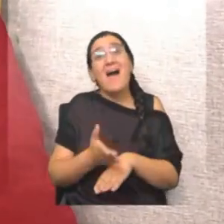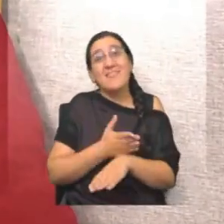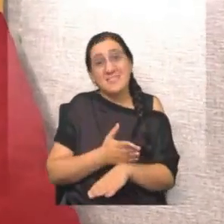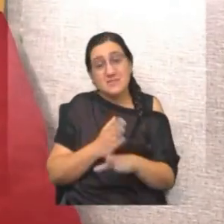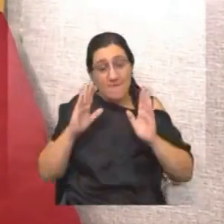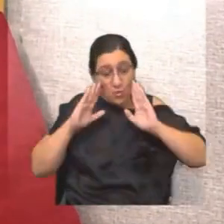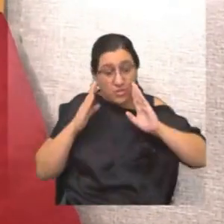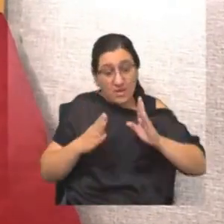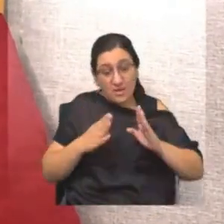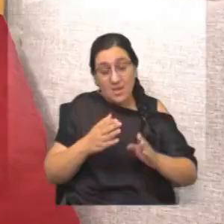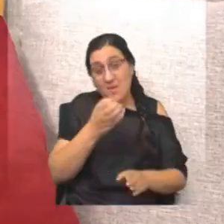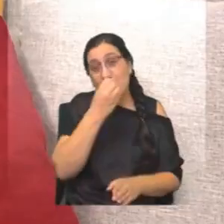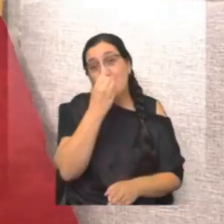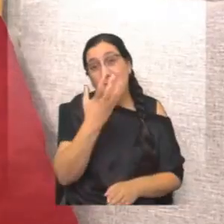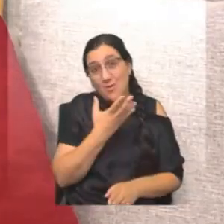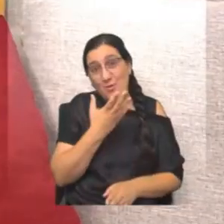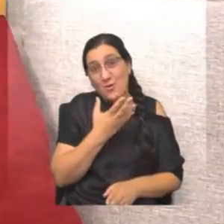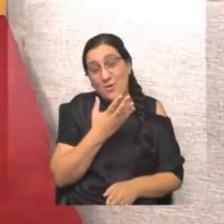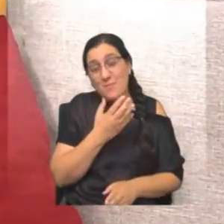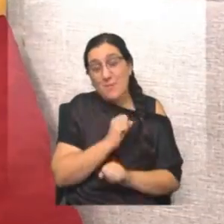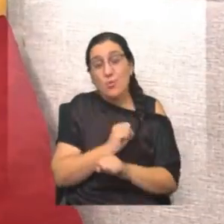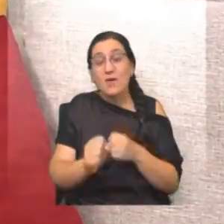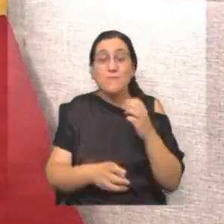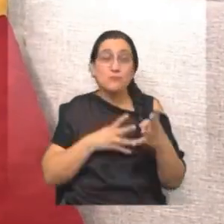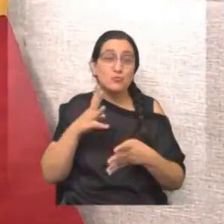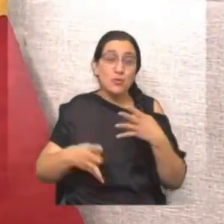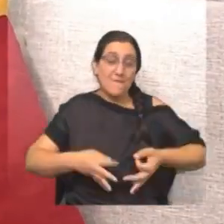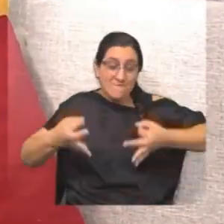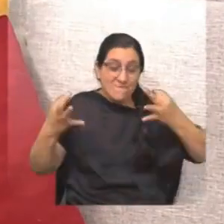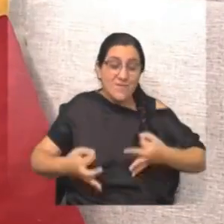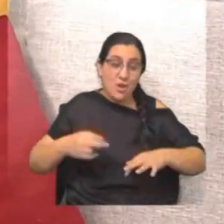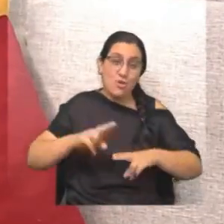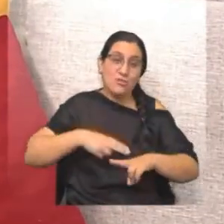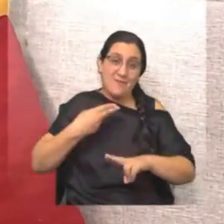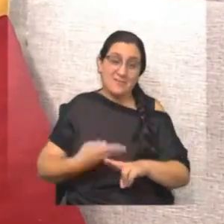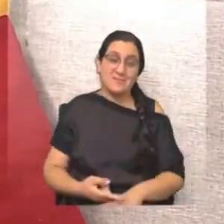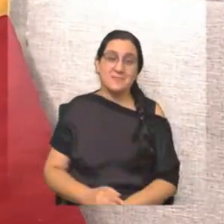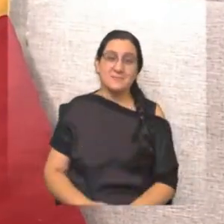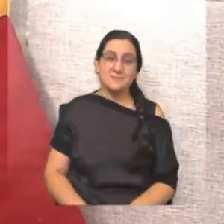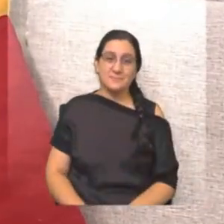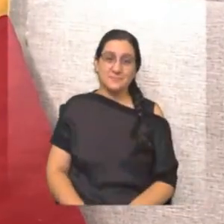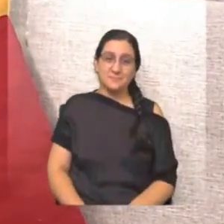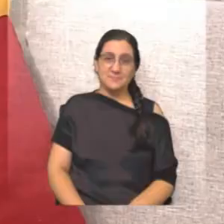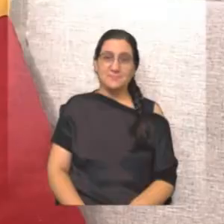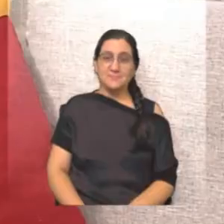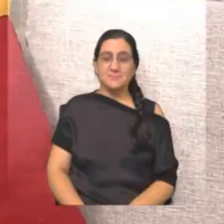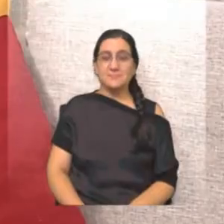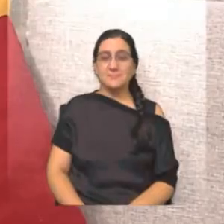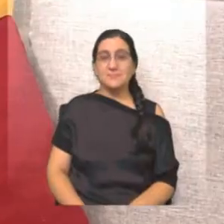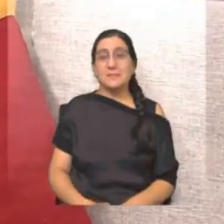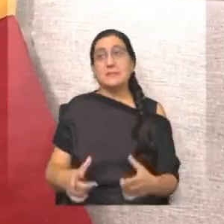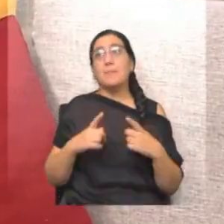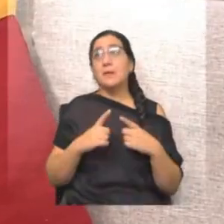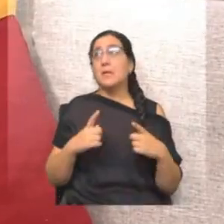abordajes, las posibilidades de volver a la funcionalidad total o al cero de cómo estaba la situación actual son mucho mejores que